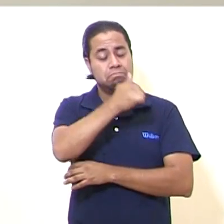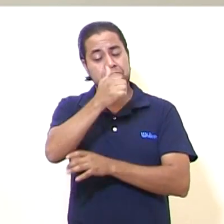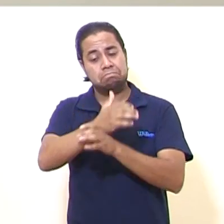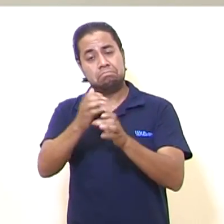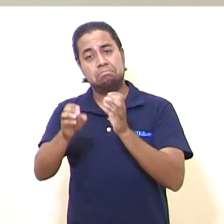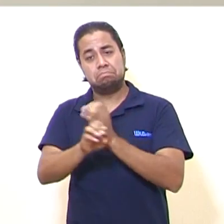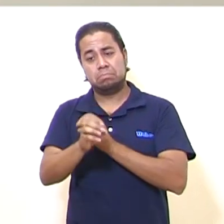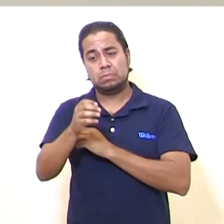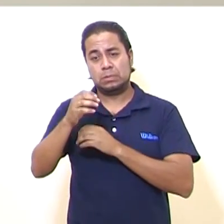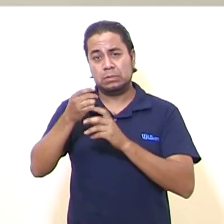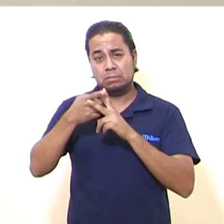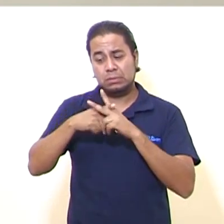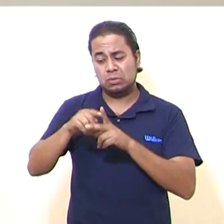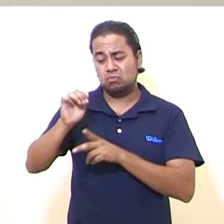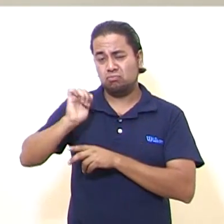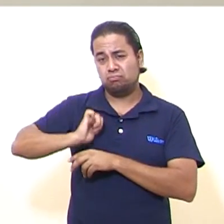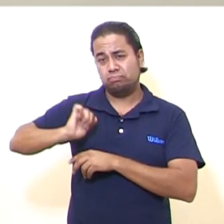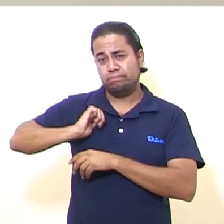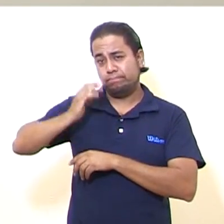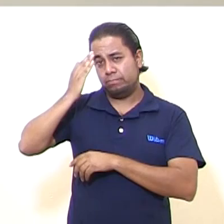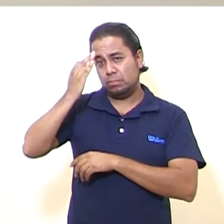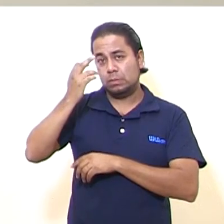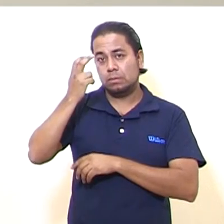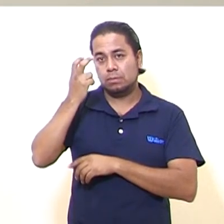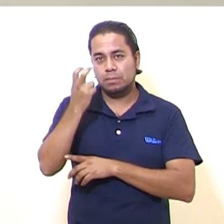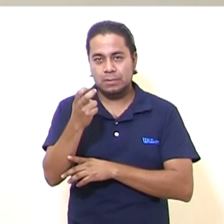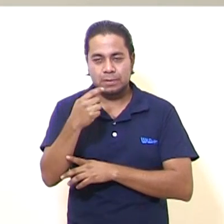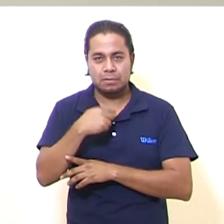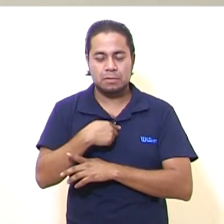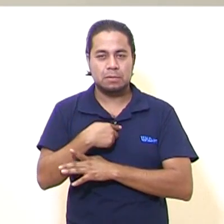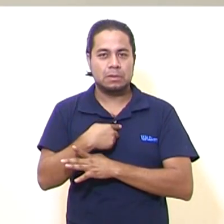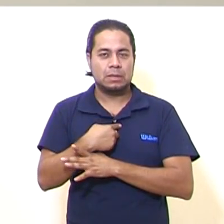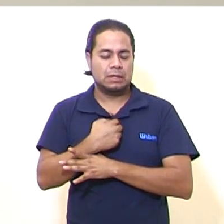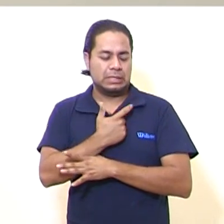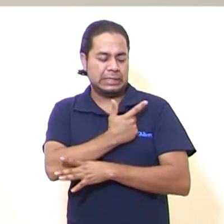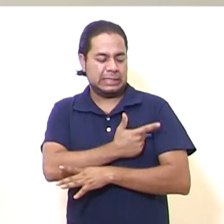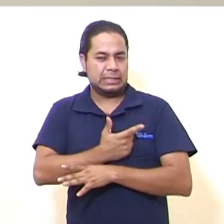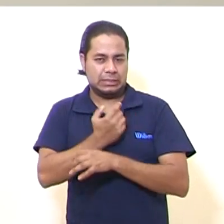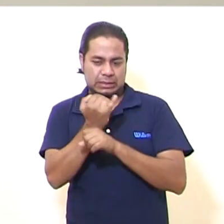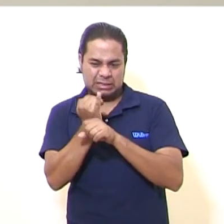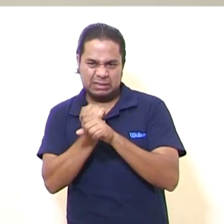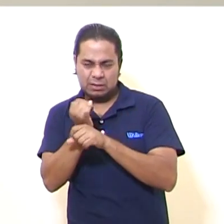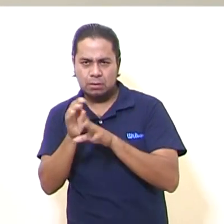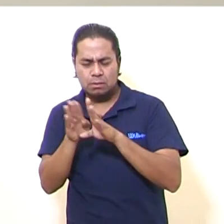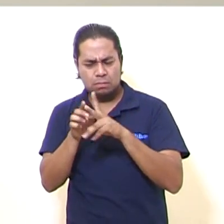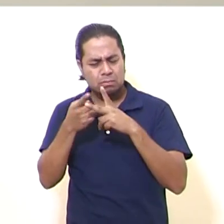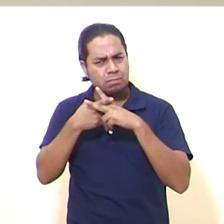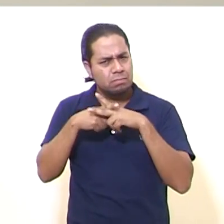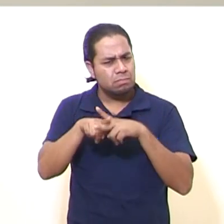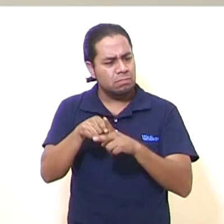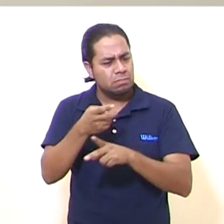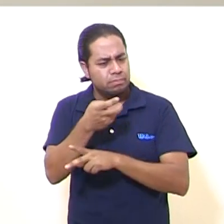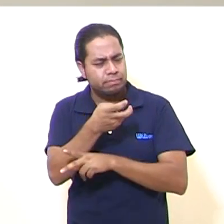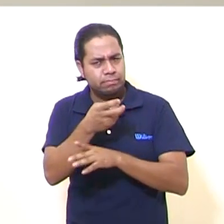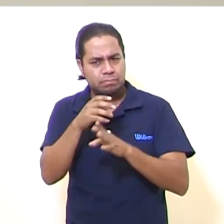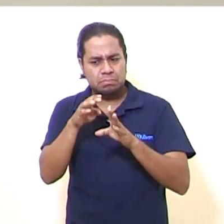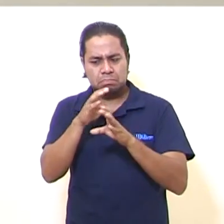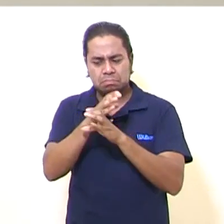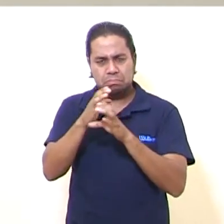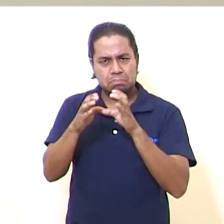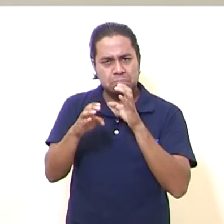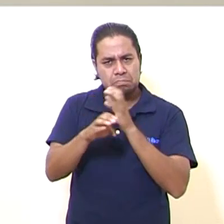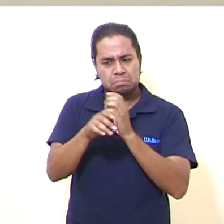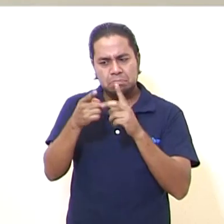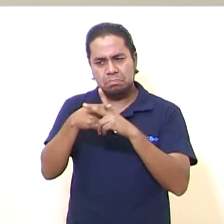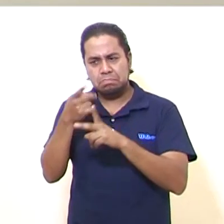origen y es por eso que a mí me gusta mucho investigar cuál es el origen de las cosas. Para ello, el tema